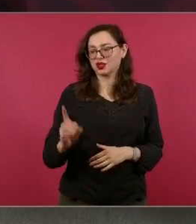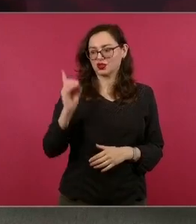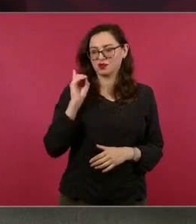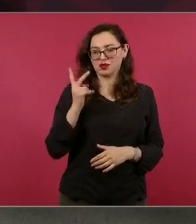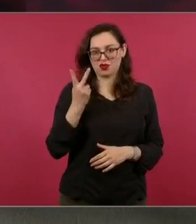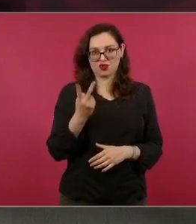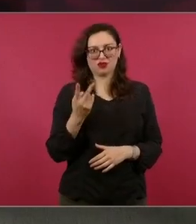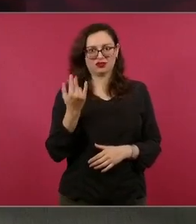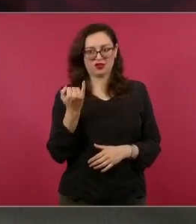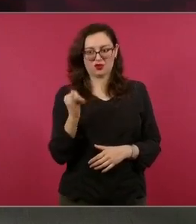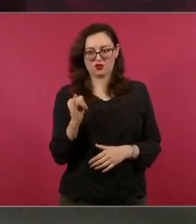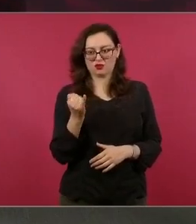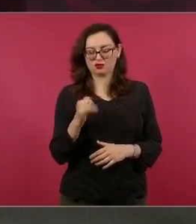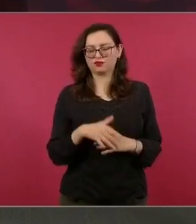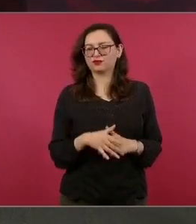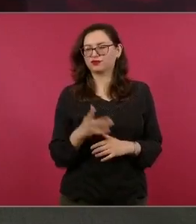domingo.